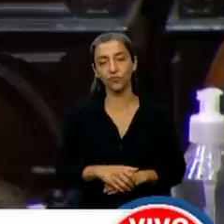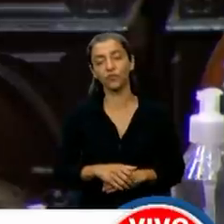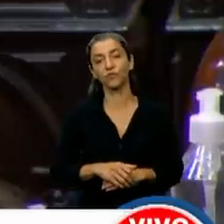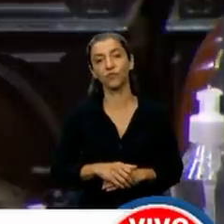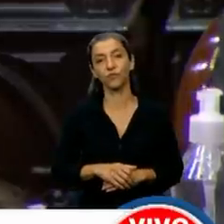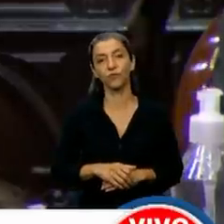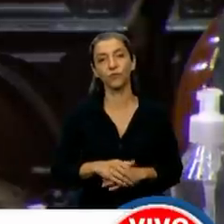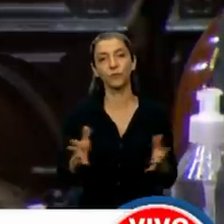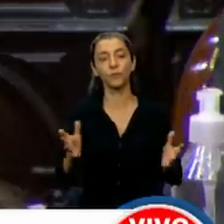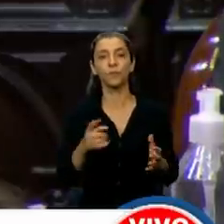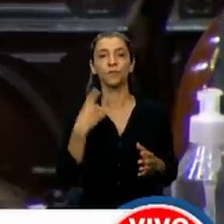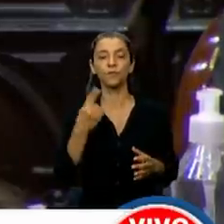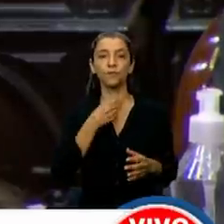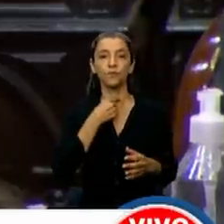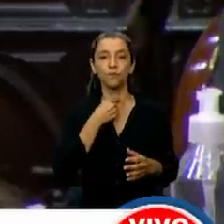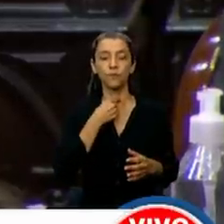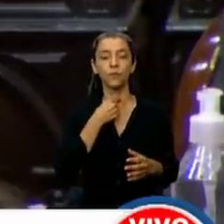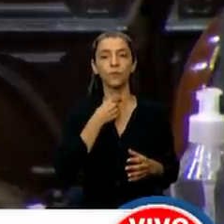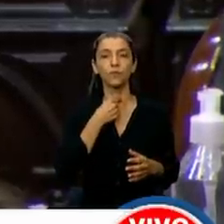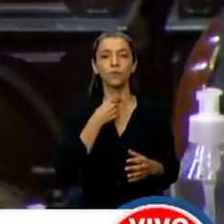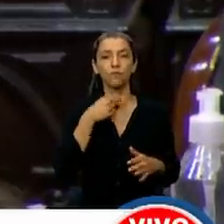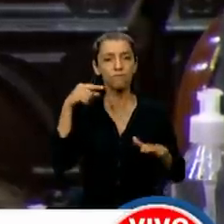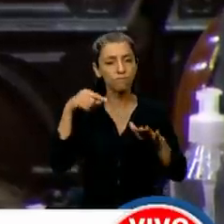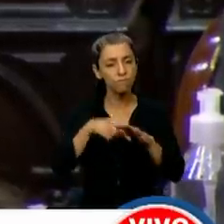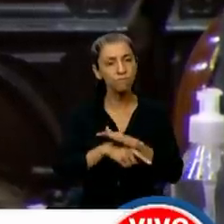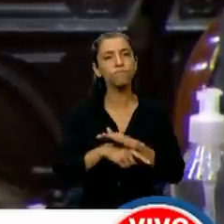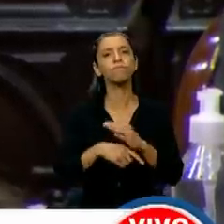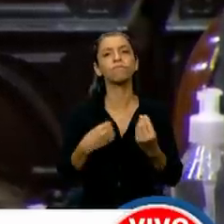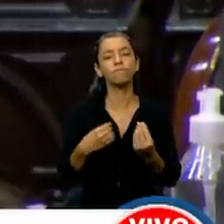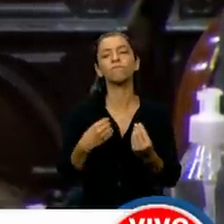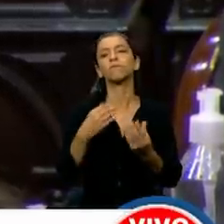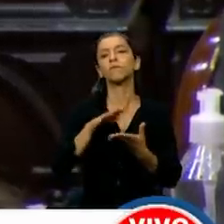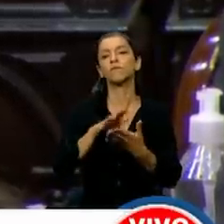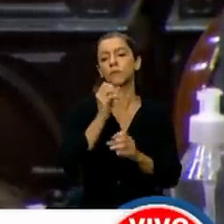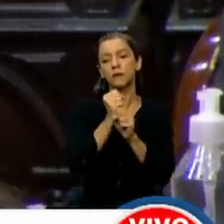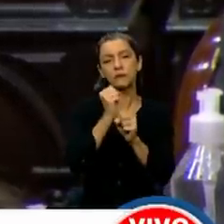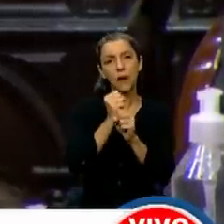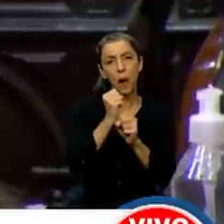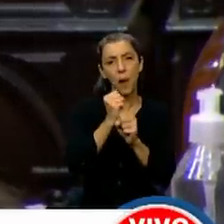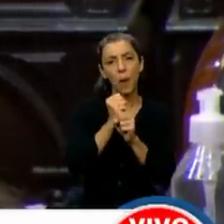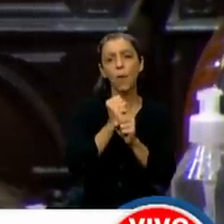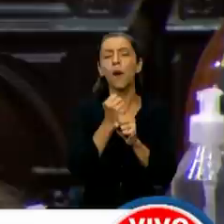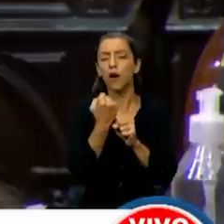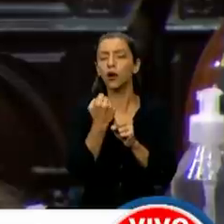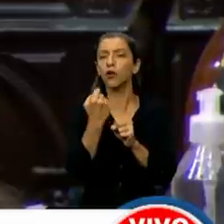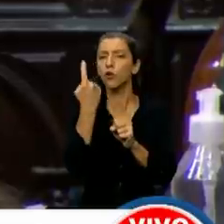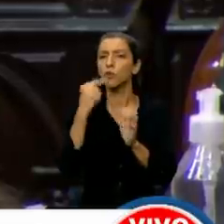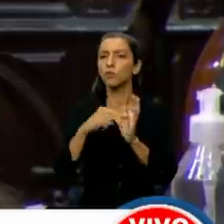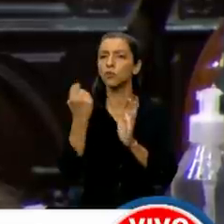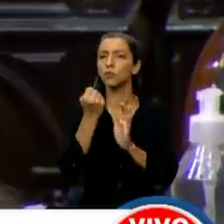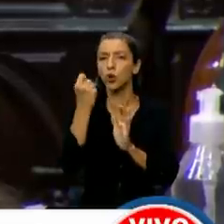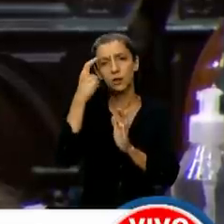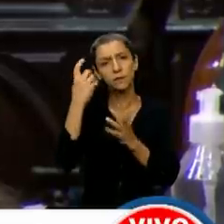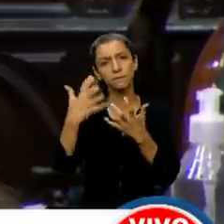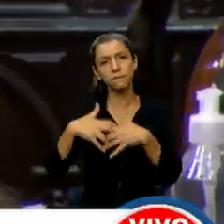queremos profundizar hablando un poco del trabajo hay un aspecto que me gustaría reflexionar con